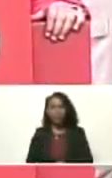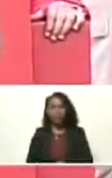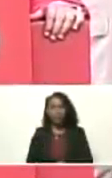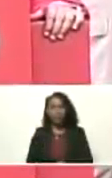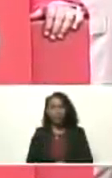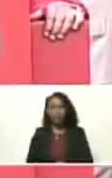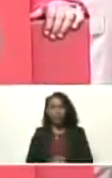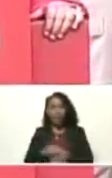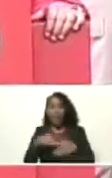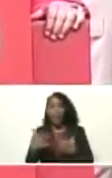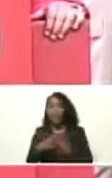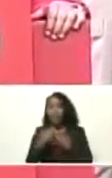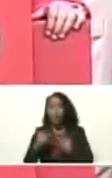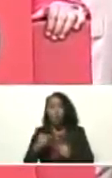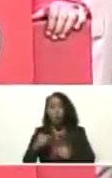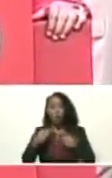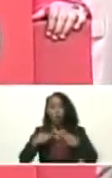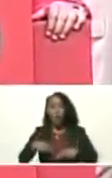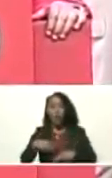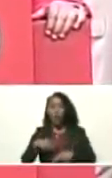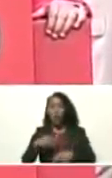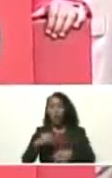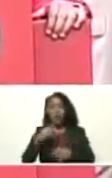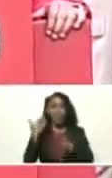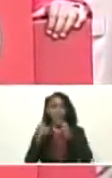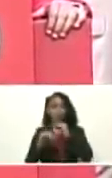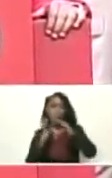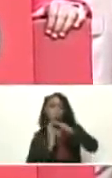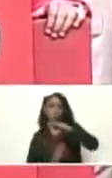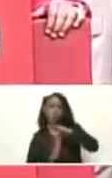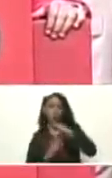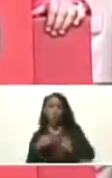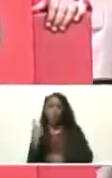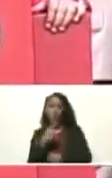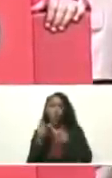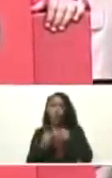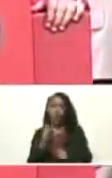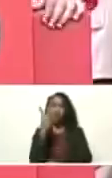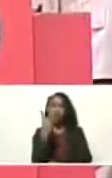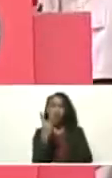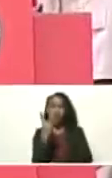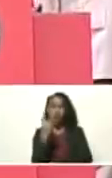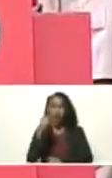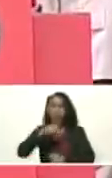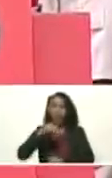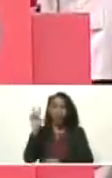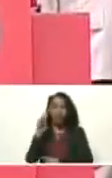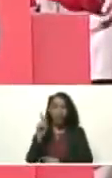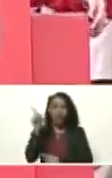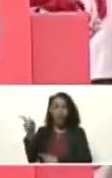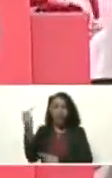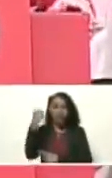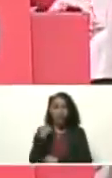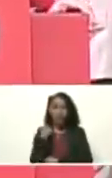que todos los humoristas se fueron, migraron. Que solo quedan dos humoristas en Venezuela, él y